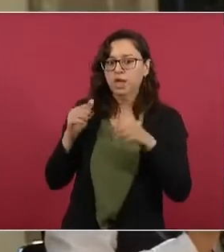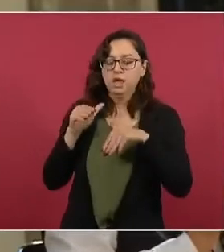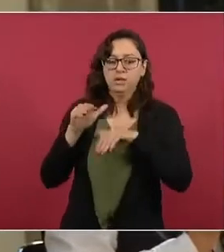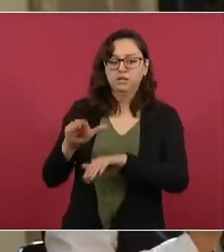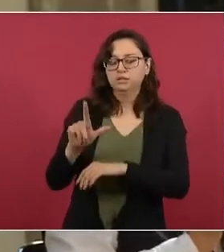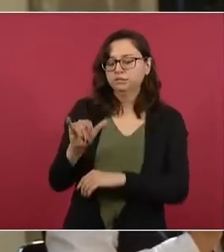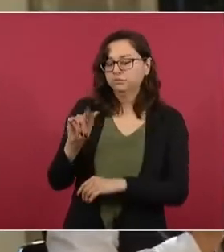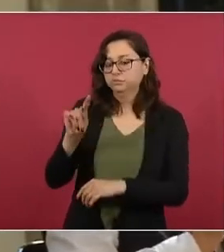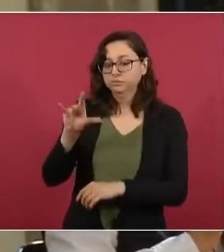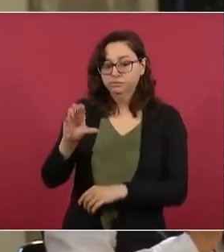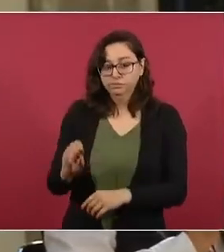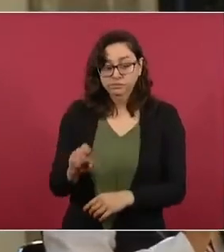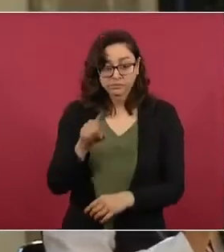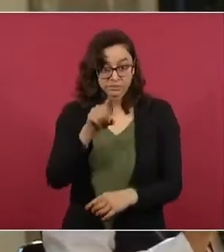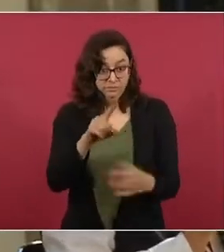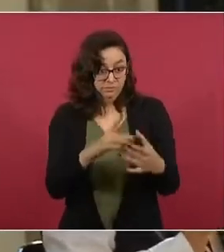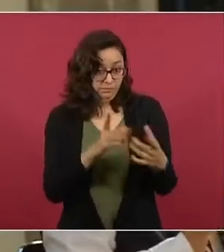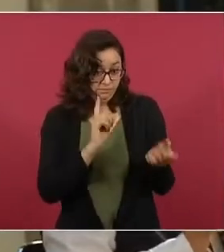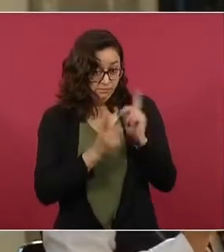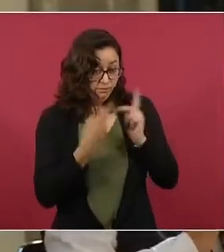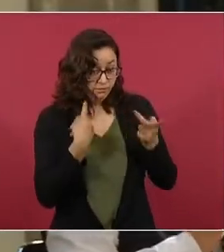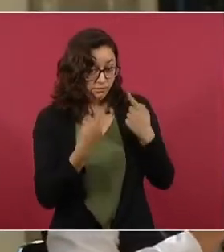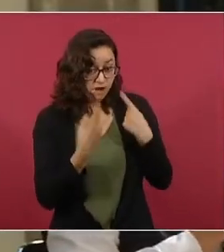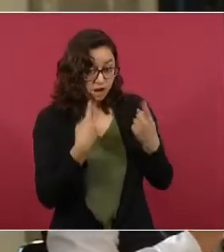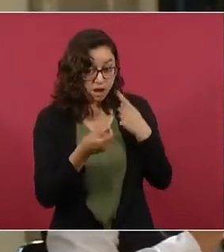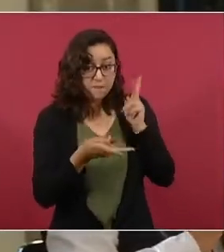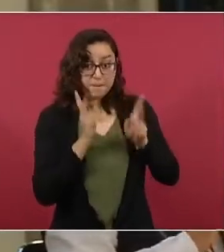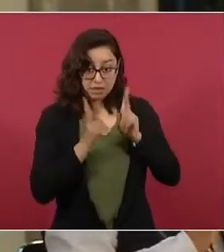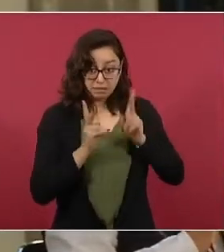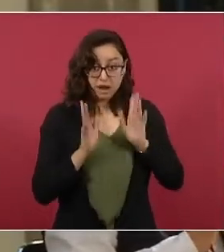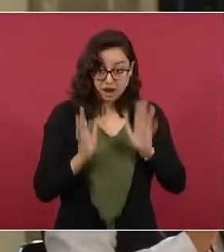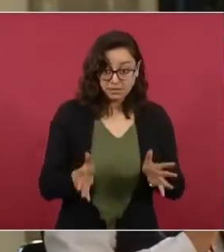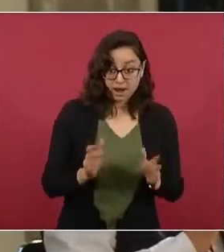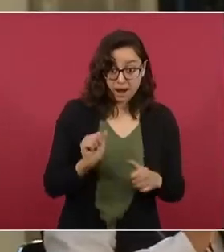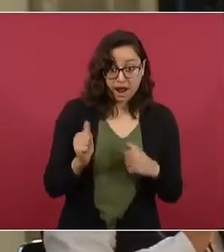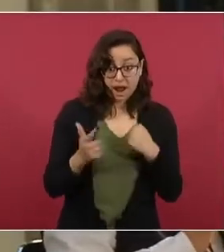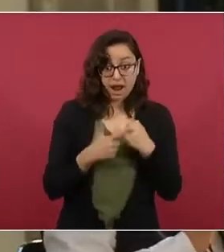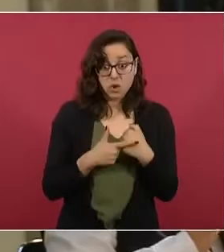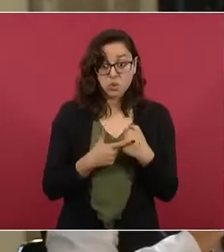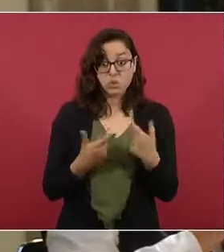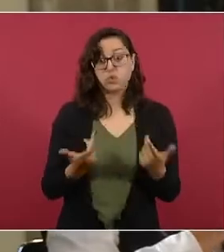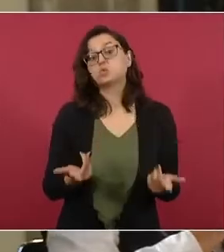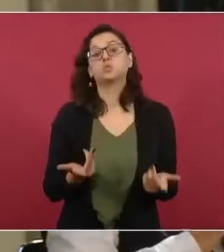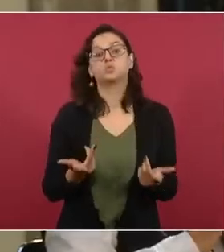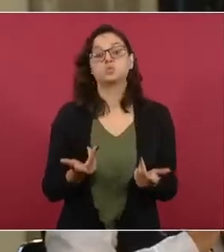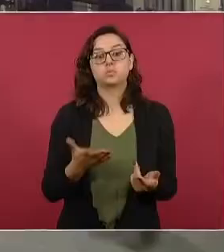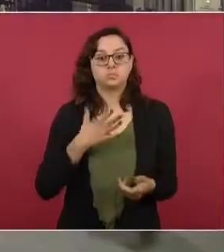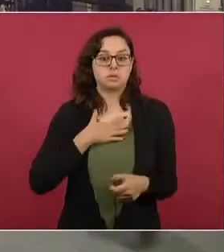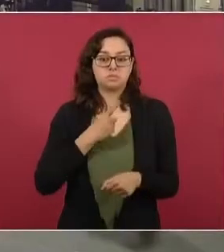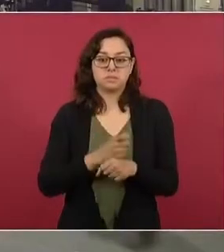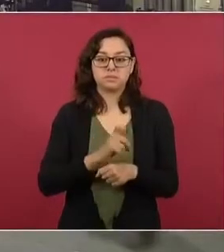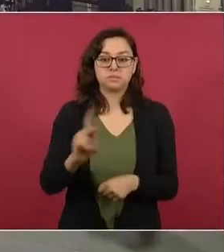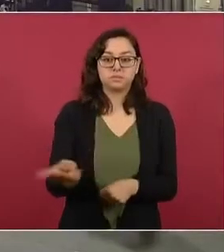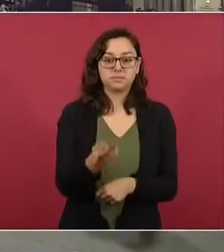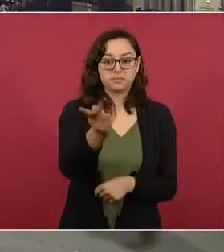litio, había dicho usted que iba a hablar con ellos sobre el tema, si se tocó en esta reunión, sería mi primera